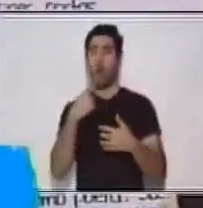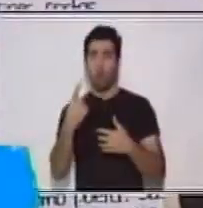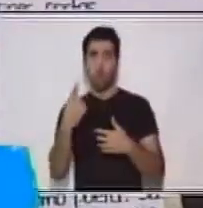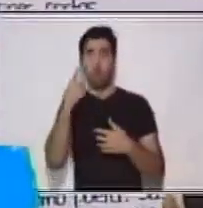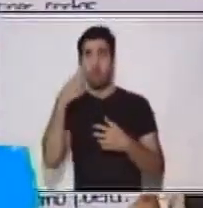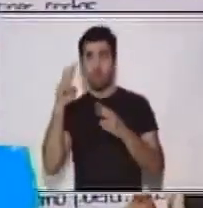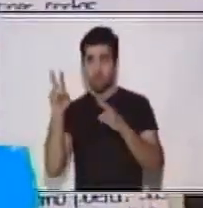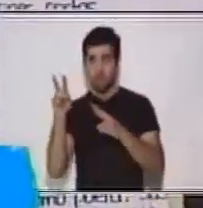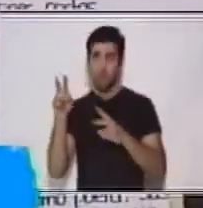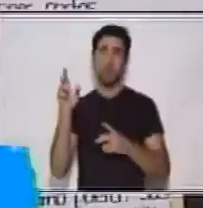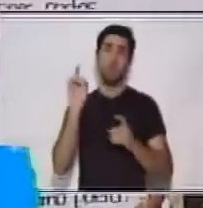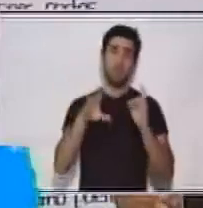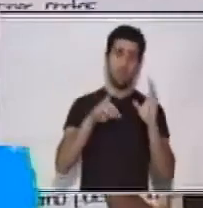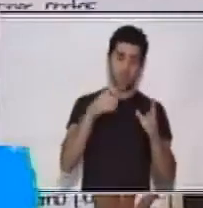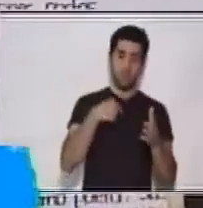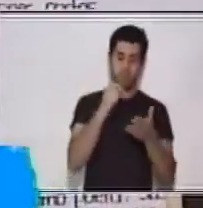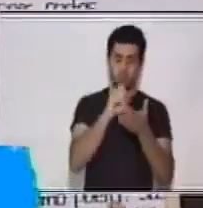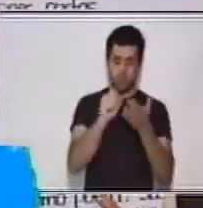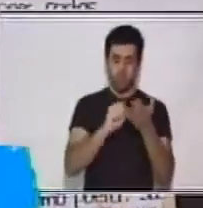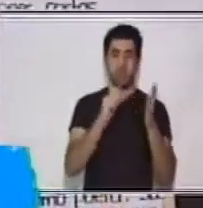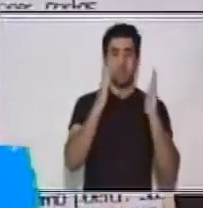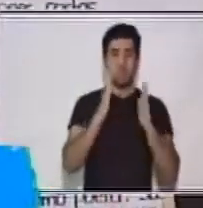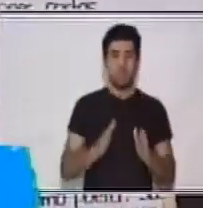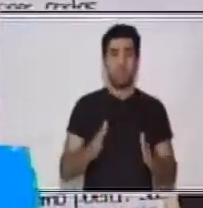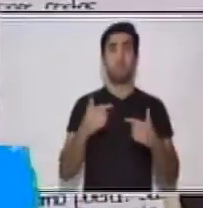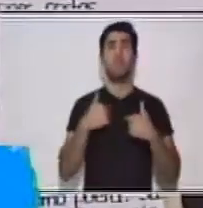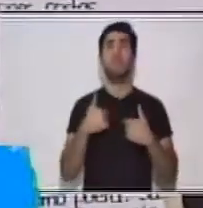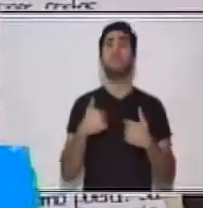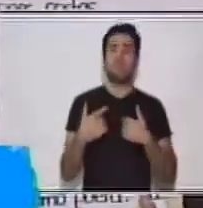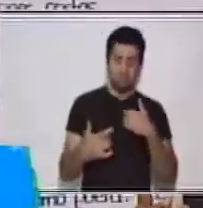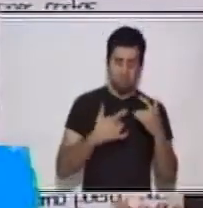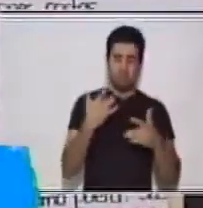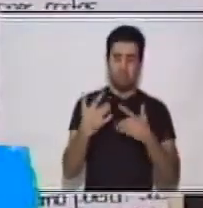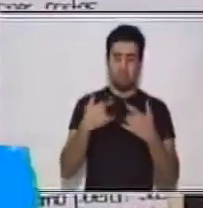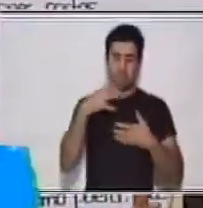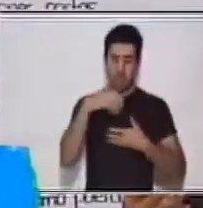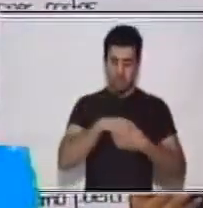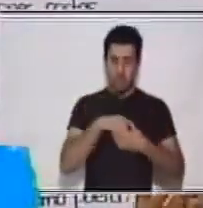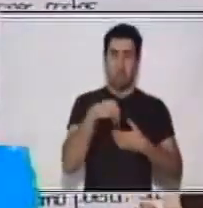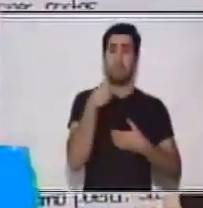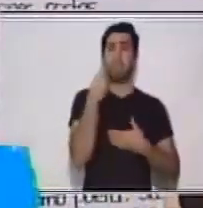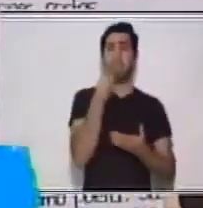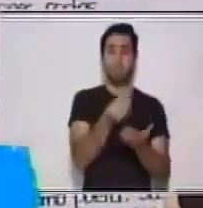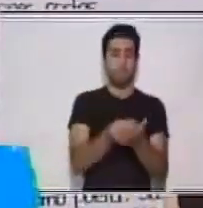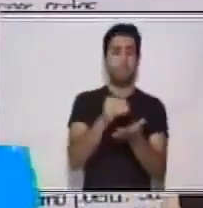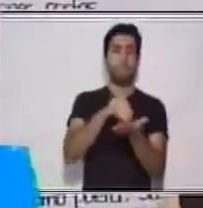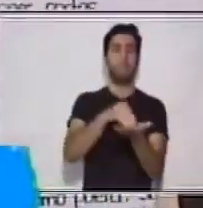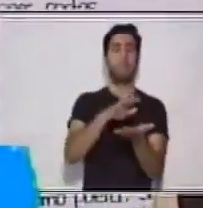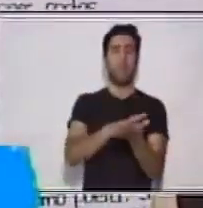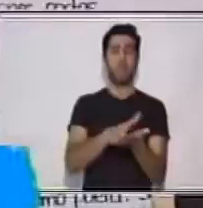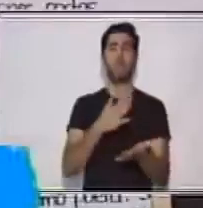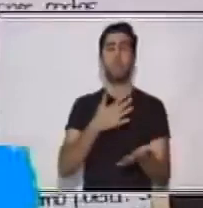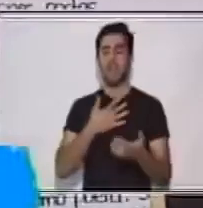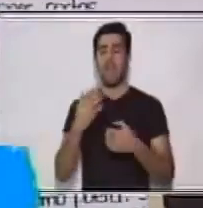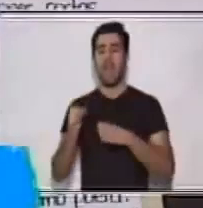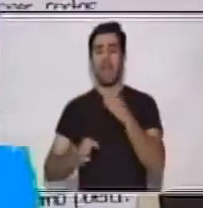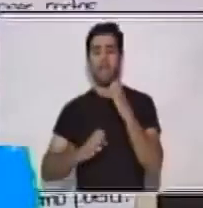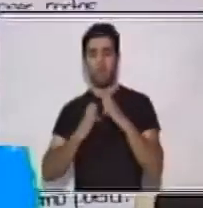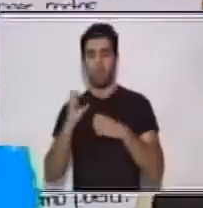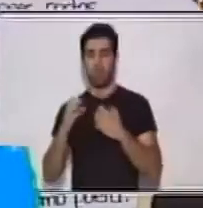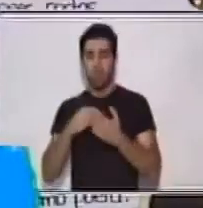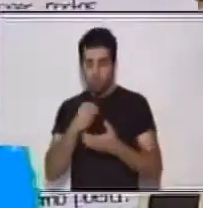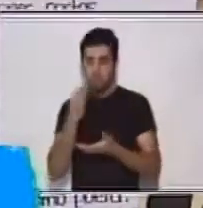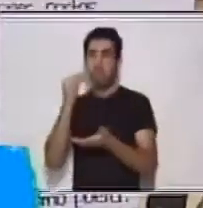de escritores o de poetas expresan a través de estos textos sus sentimientos y sus emociones, y es lo que tratan